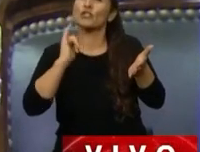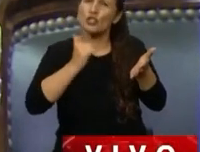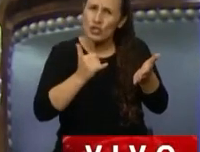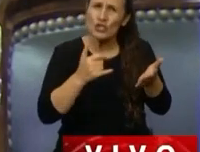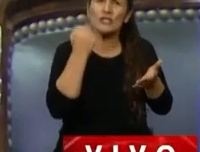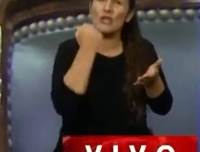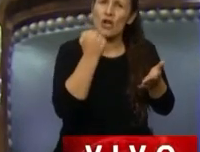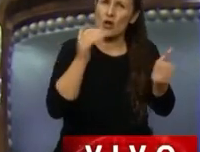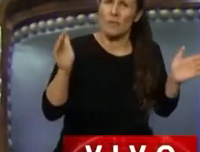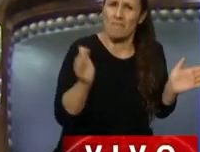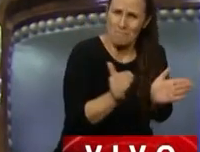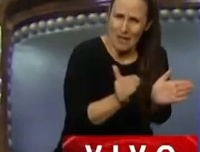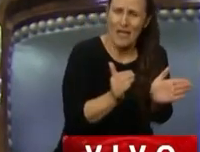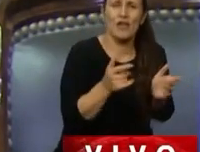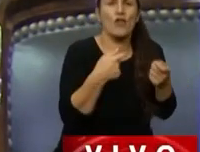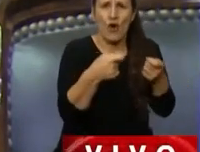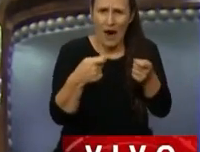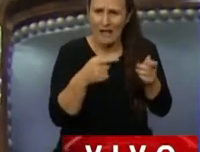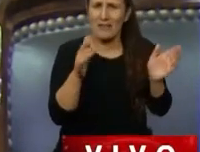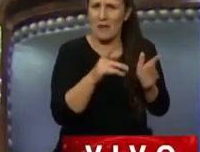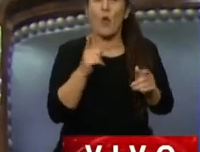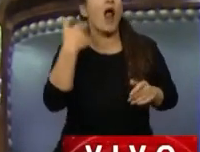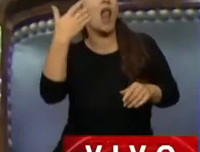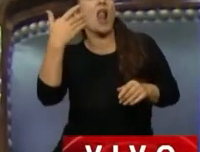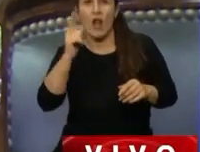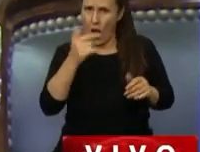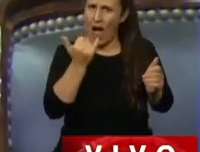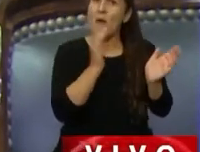con evidencia, no está demostrado con relato.